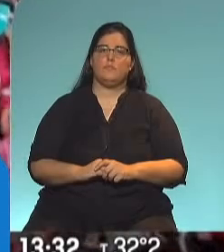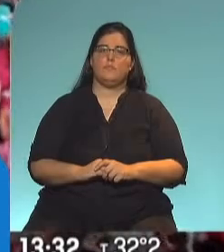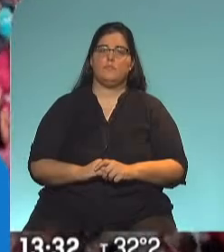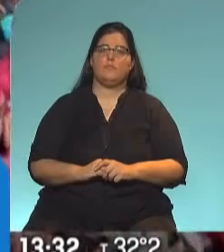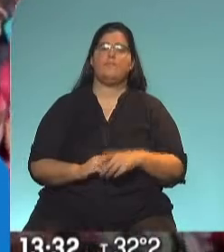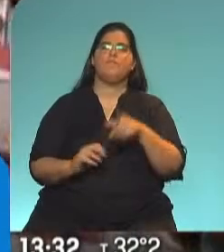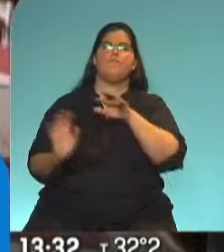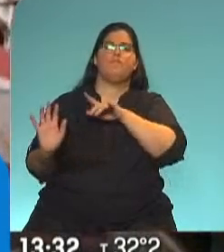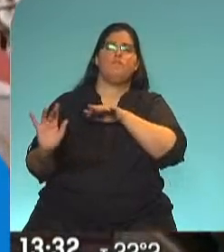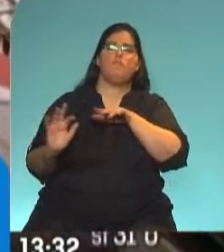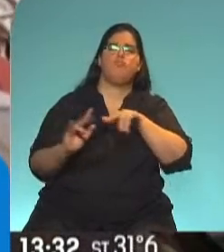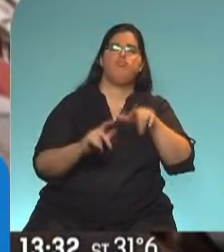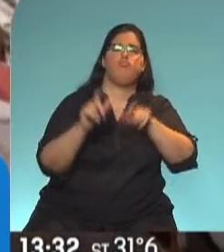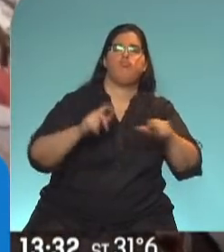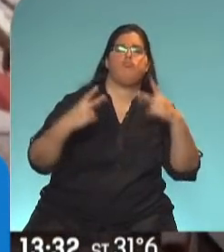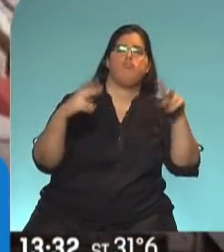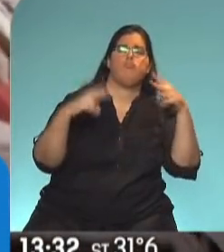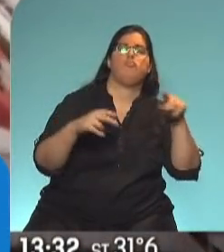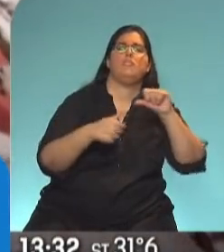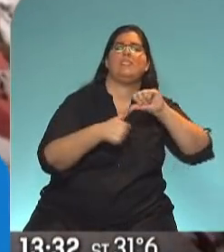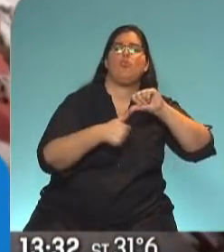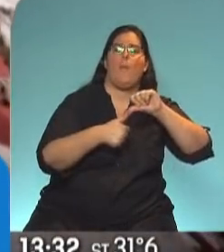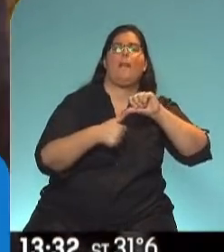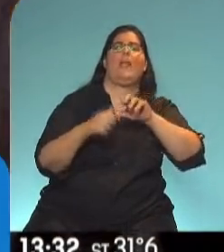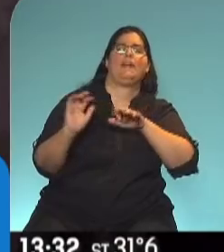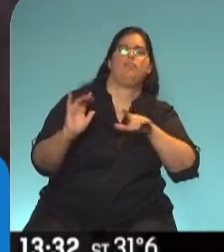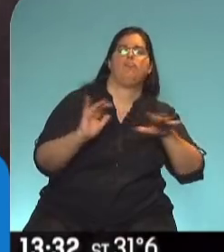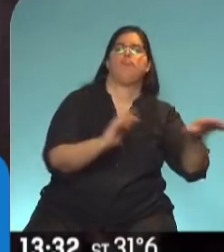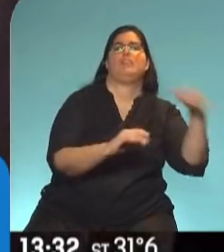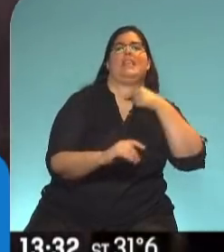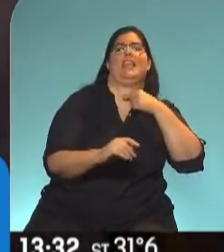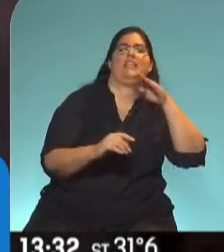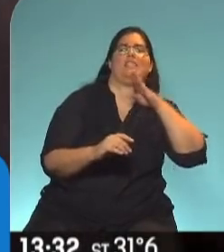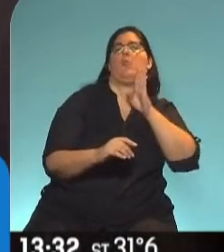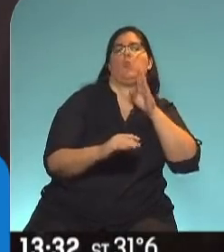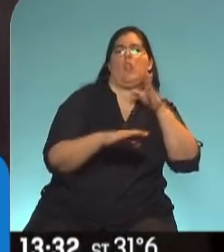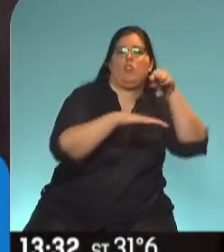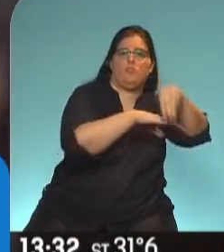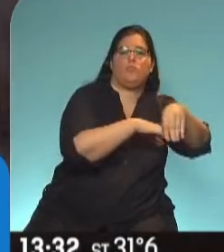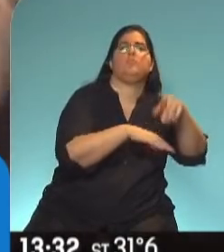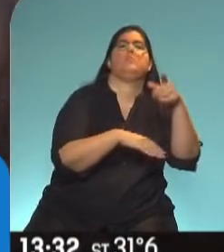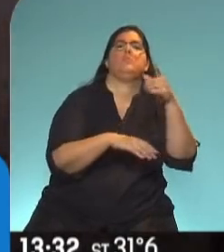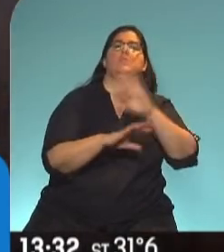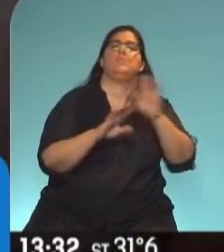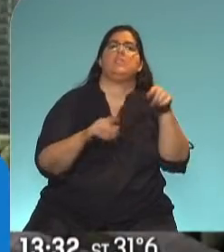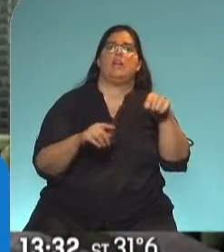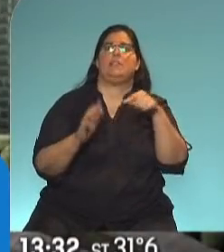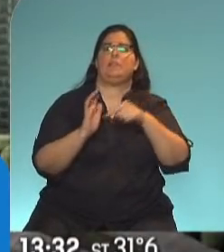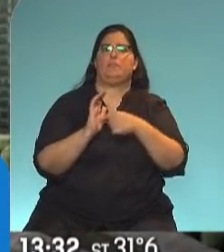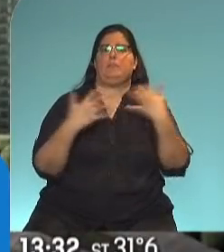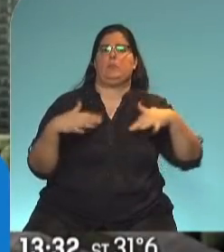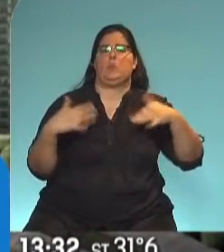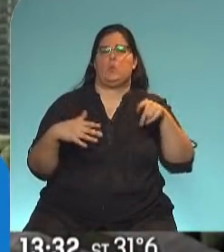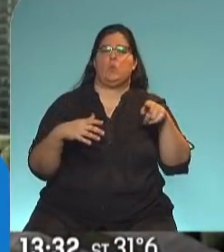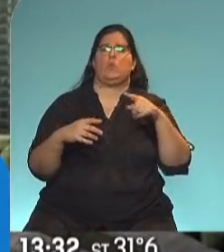Las caravanas de migrantes que atraviesan Centroamérica con el objetivo de alcanzar los Estados Unidos fueron la piedra angular que justificó las